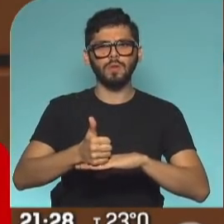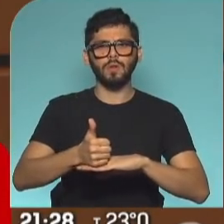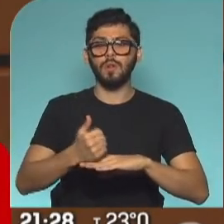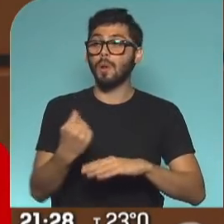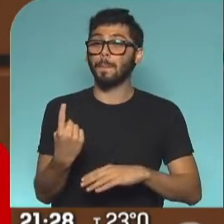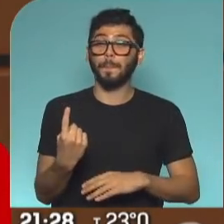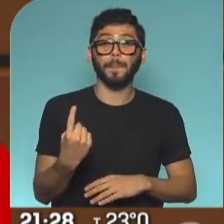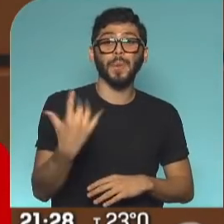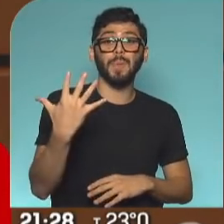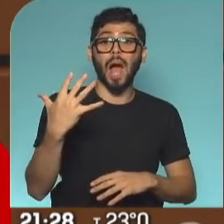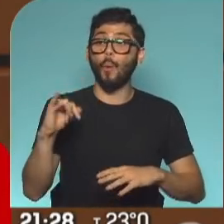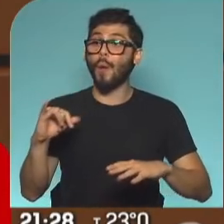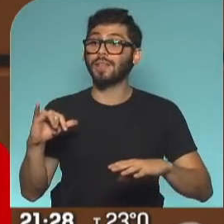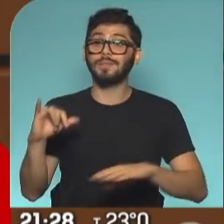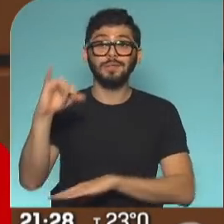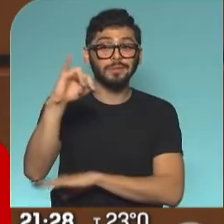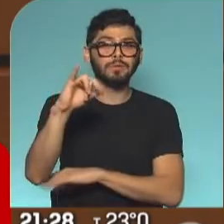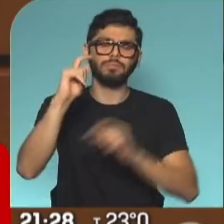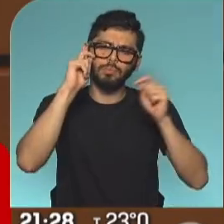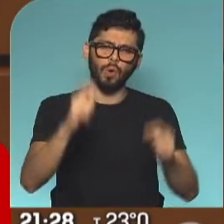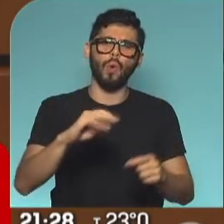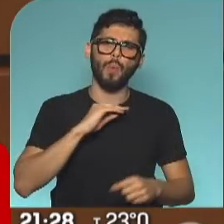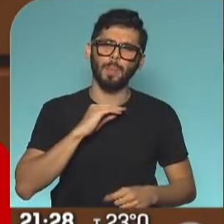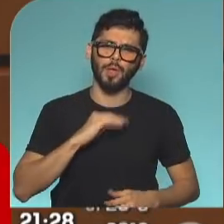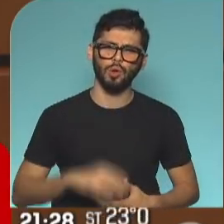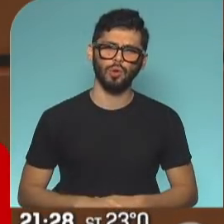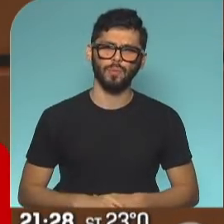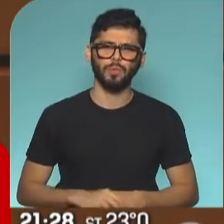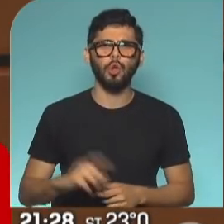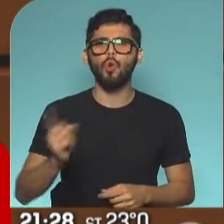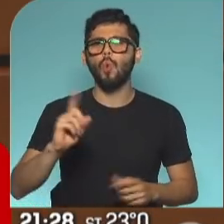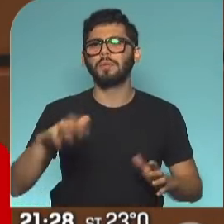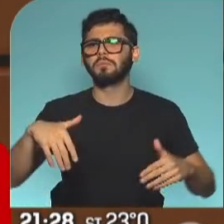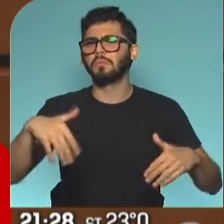país para venir a visitar México. Y no era casual.